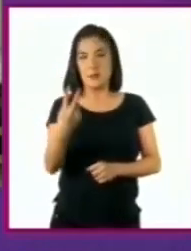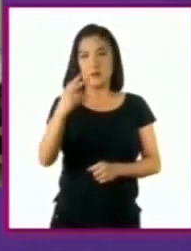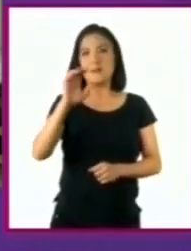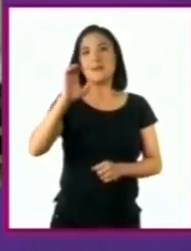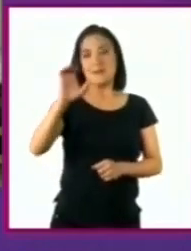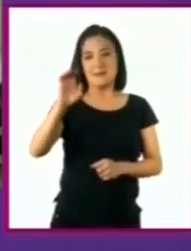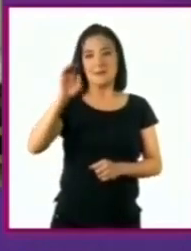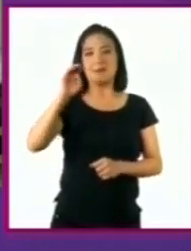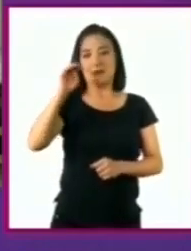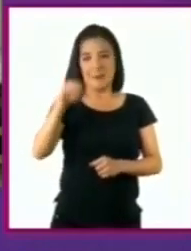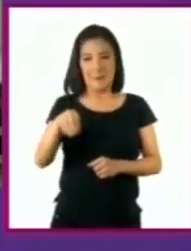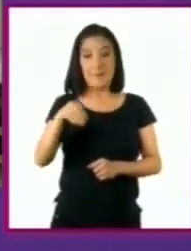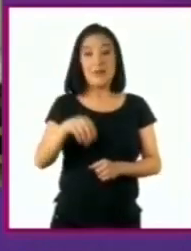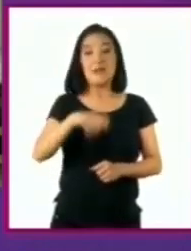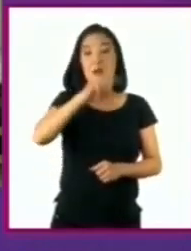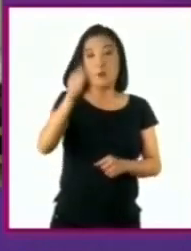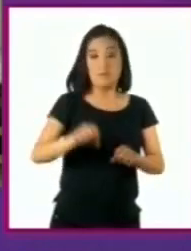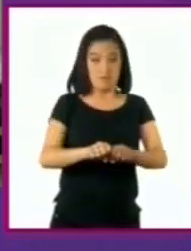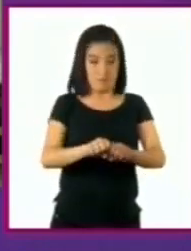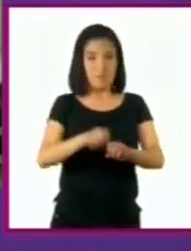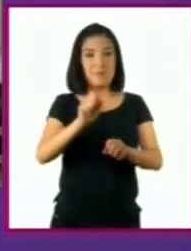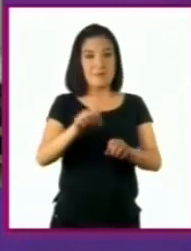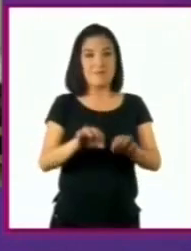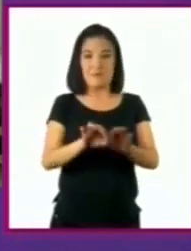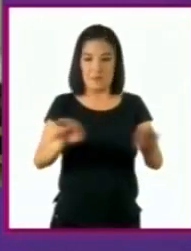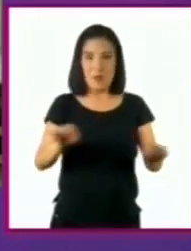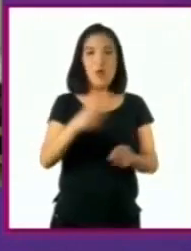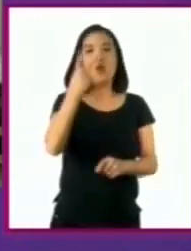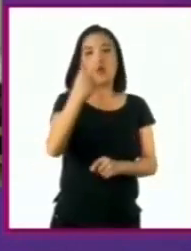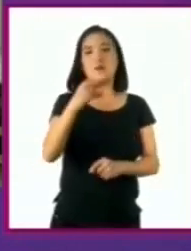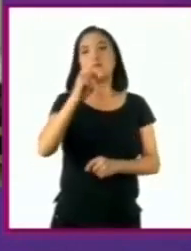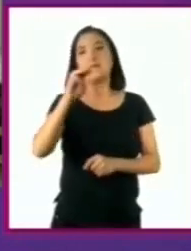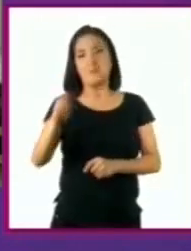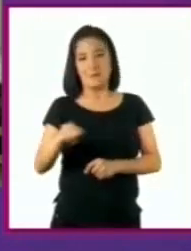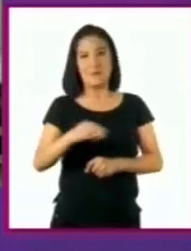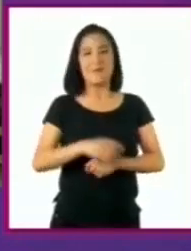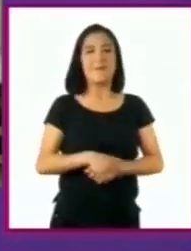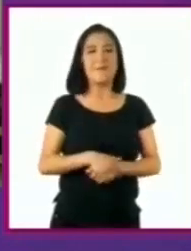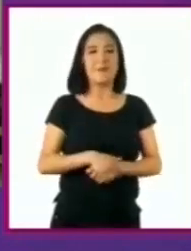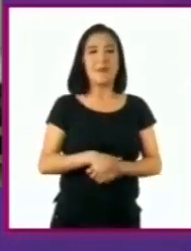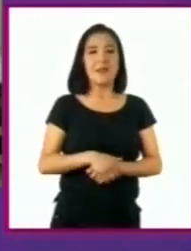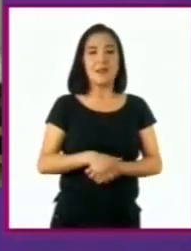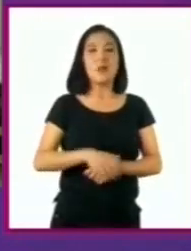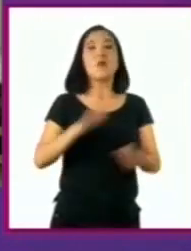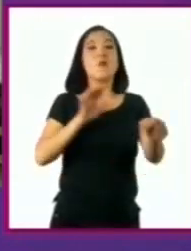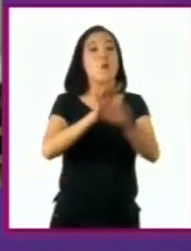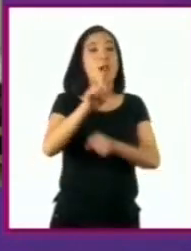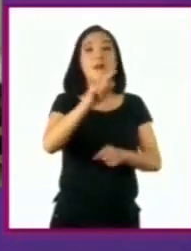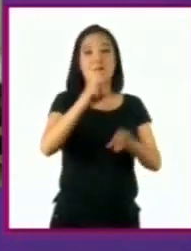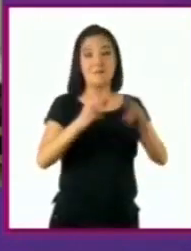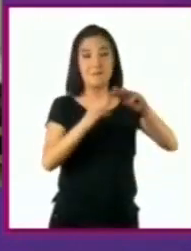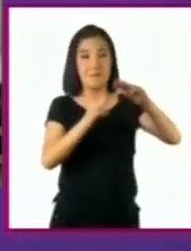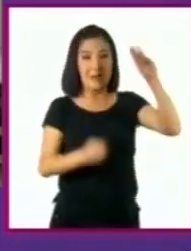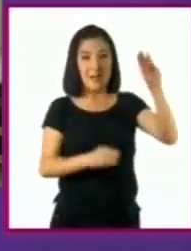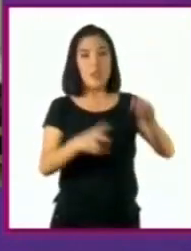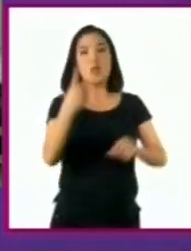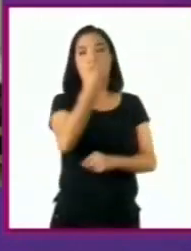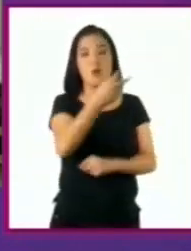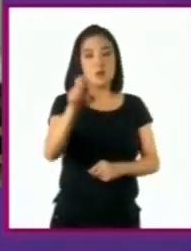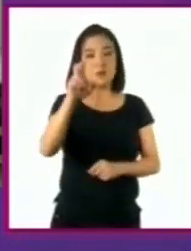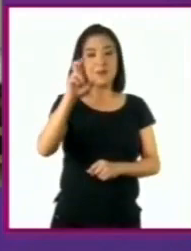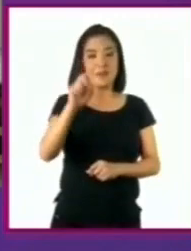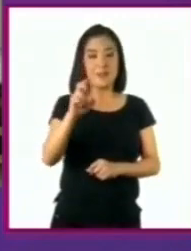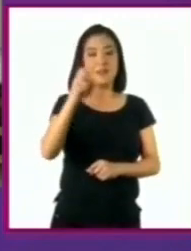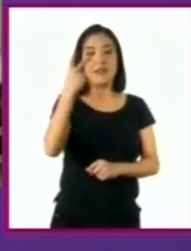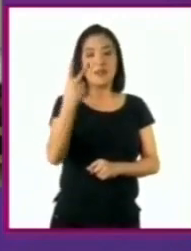La longitud de la sombra del bastón, 2 metros. La longitud de la base de la pirámide, 230